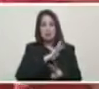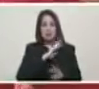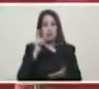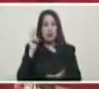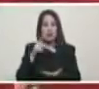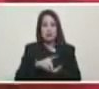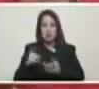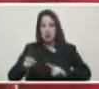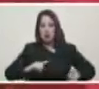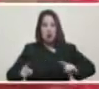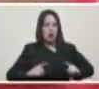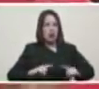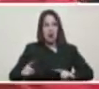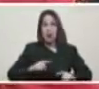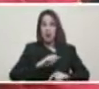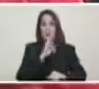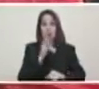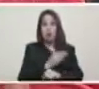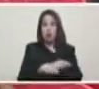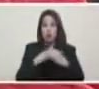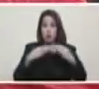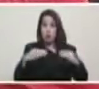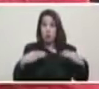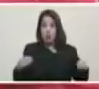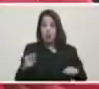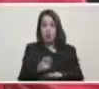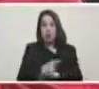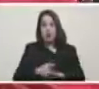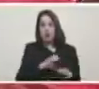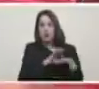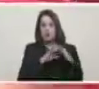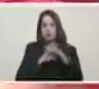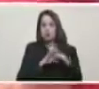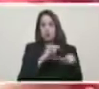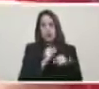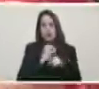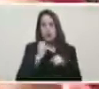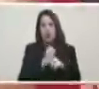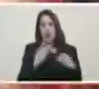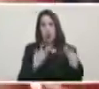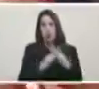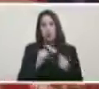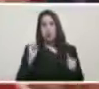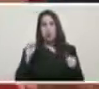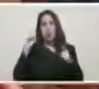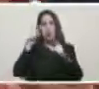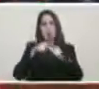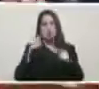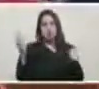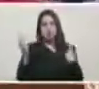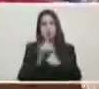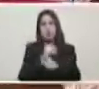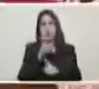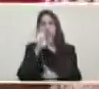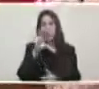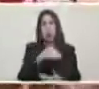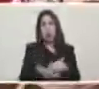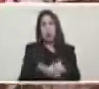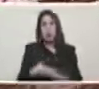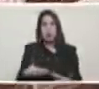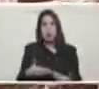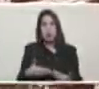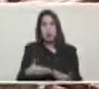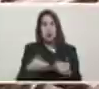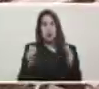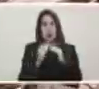articulación del poder popular y el gobierno rumbo a la meta de los 5 millones de vivienda